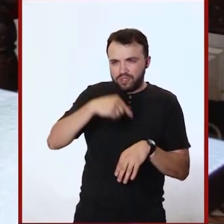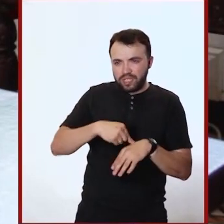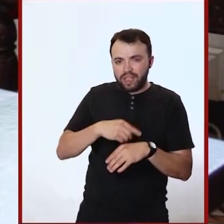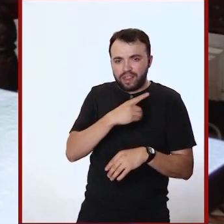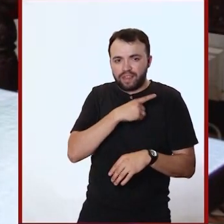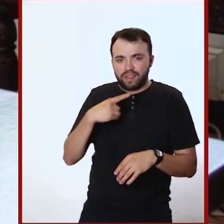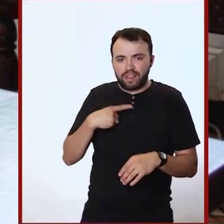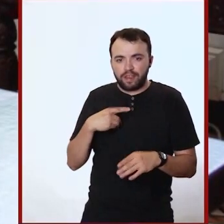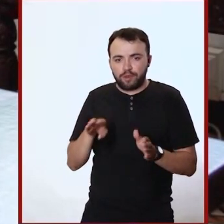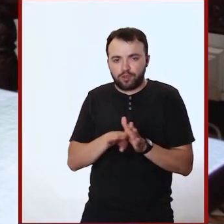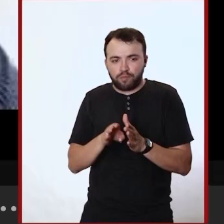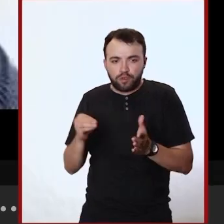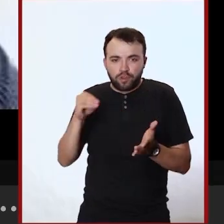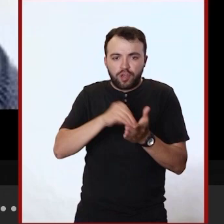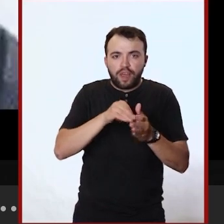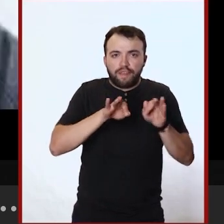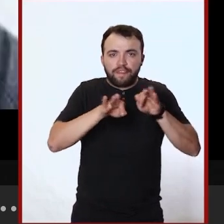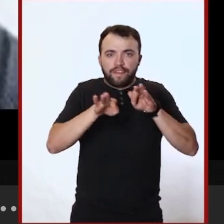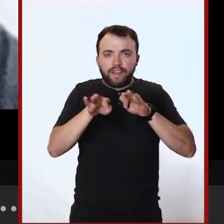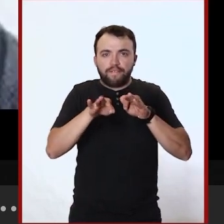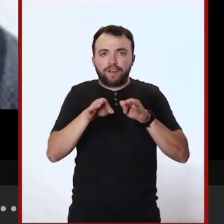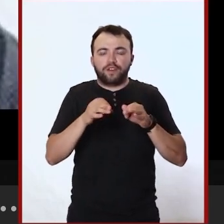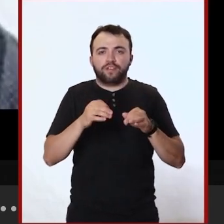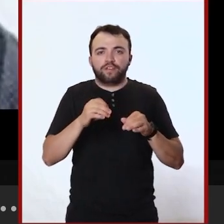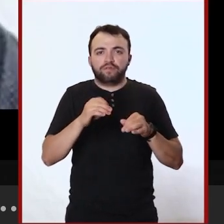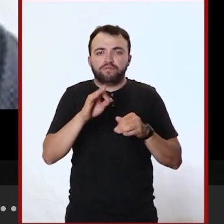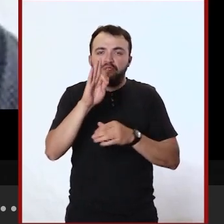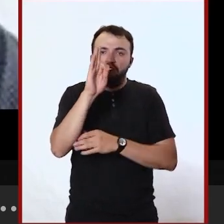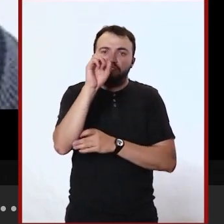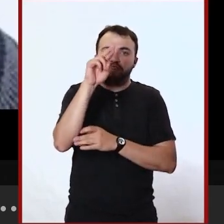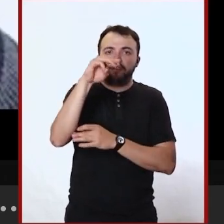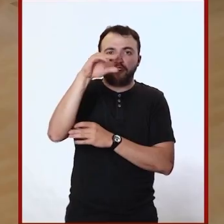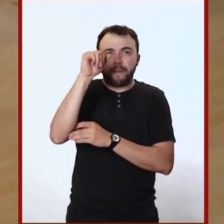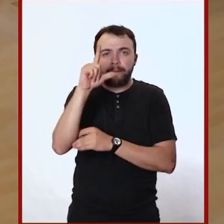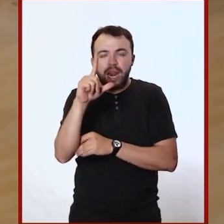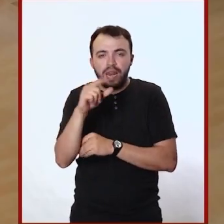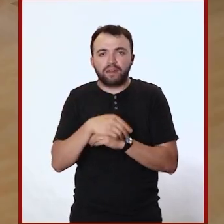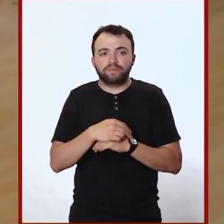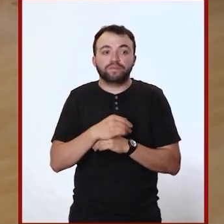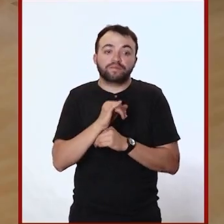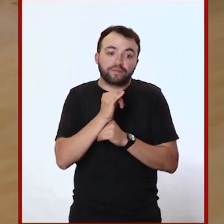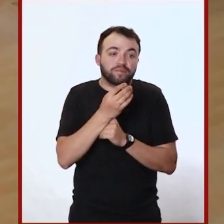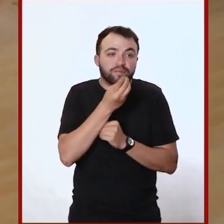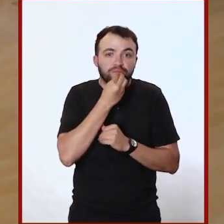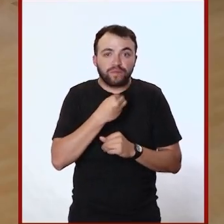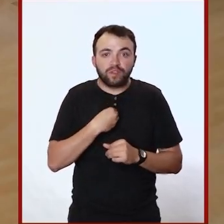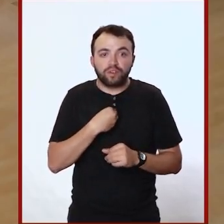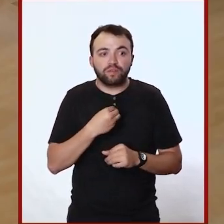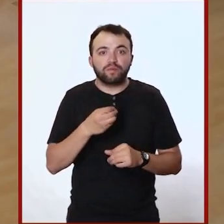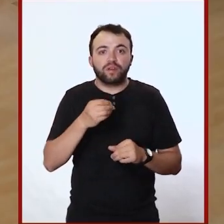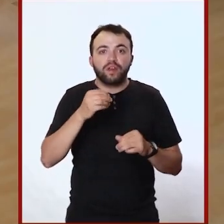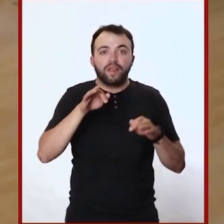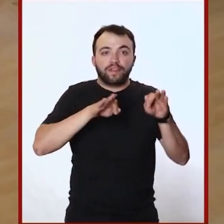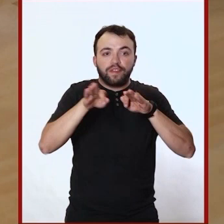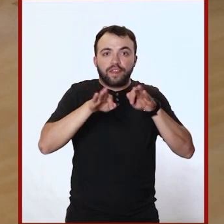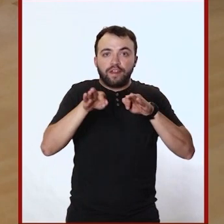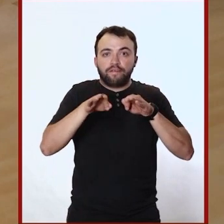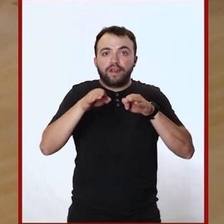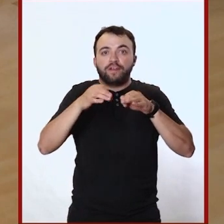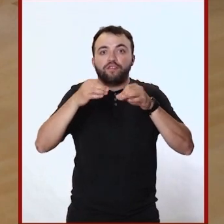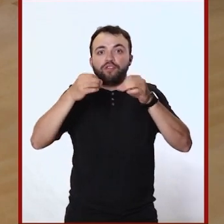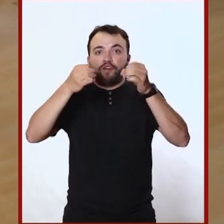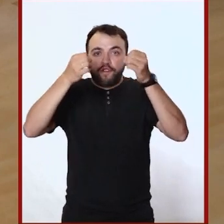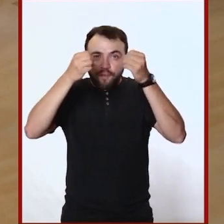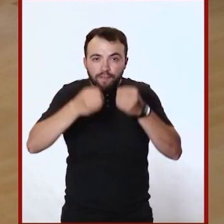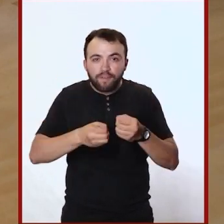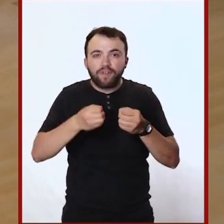formal? Sí, por supuesto. Yo creo que el trabajo formal es el reconocimiento de nuestras instituciones y de un sistema que nos brinda